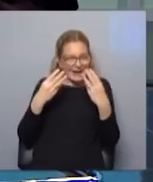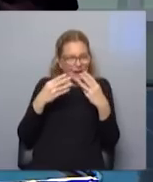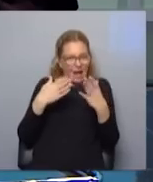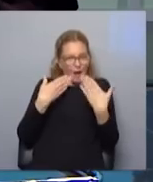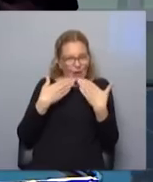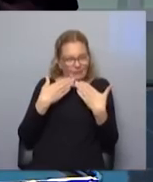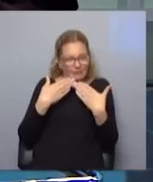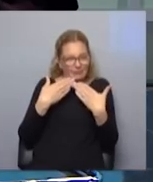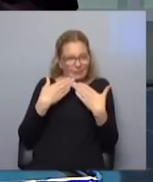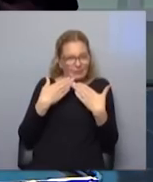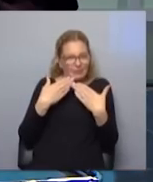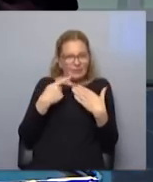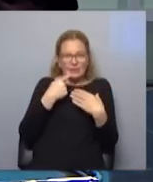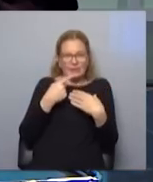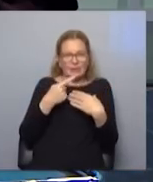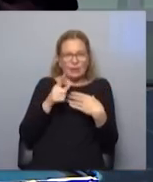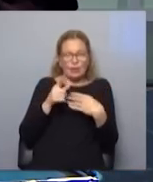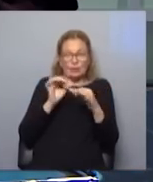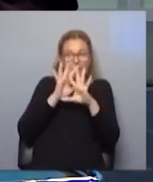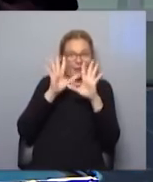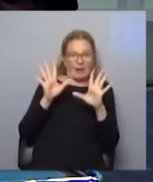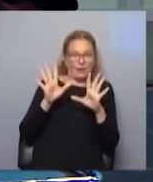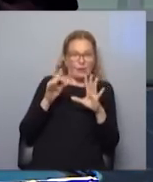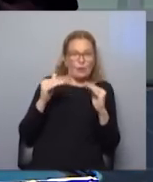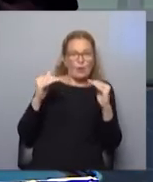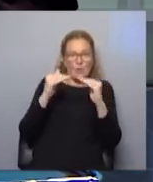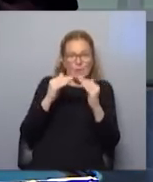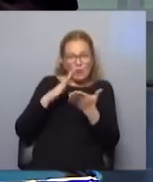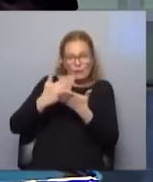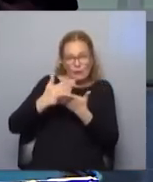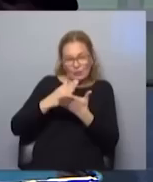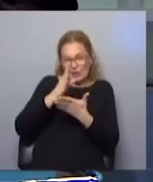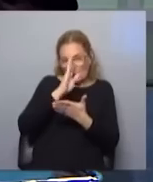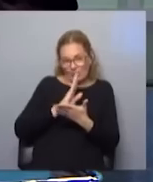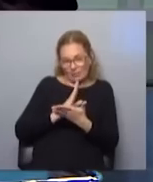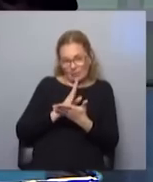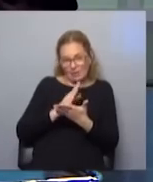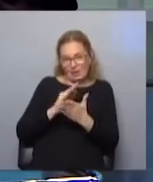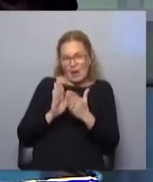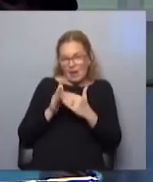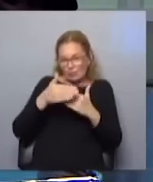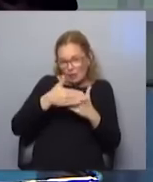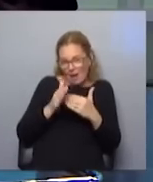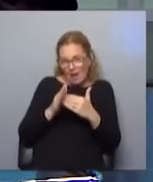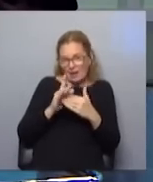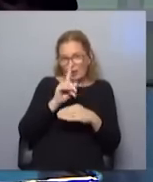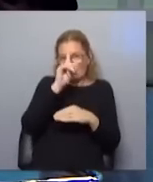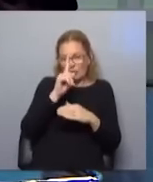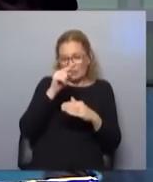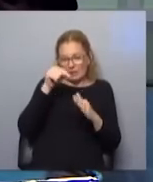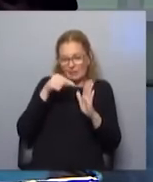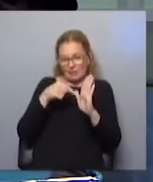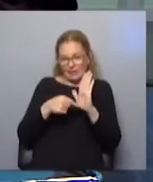que hablan de que no tienes claro que no es lo mismo la frontera con brasil que el litoral el norte el centro